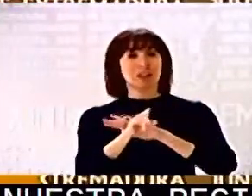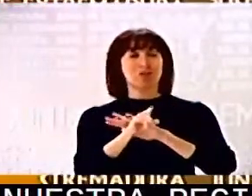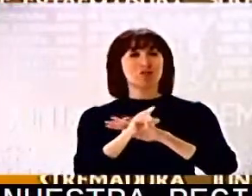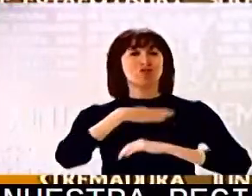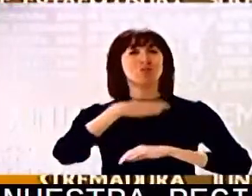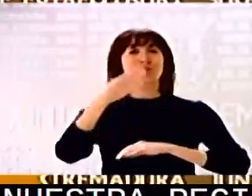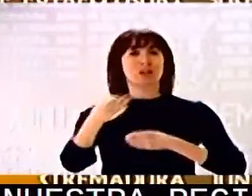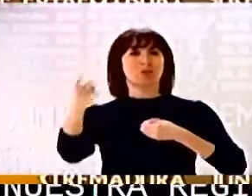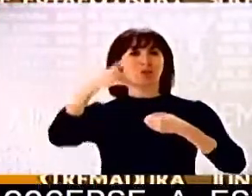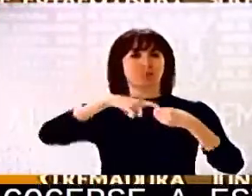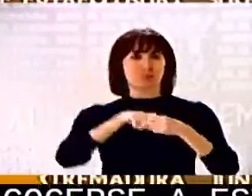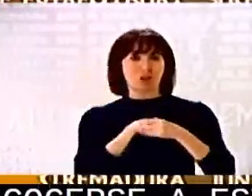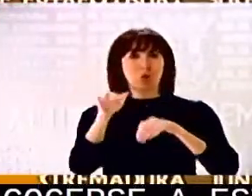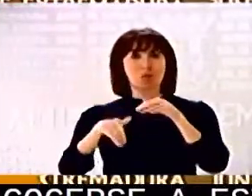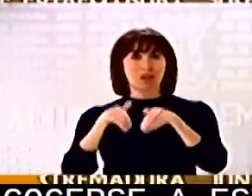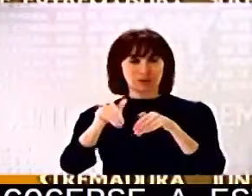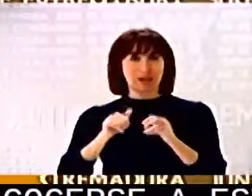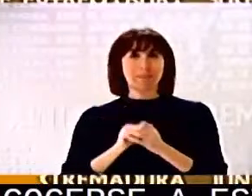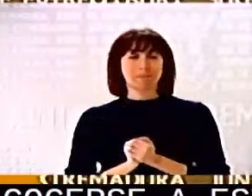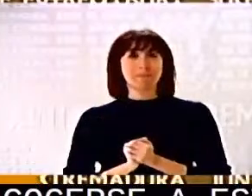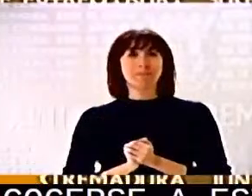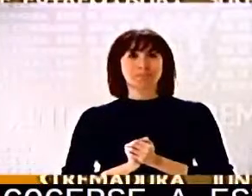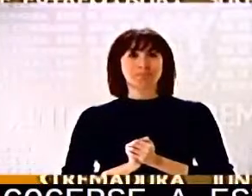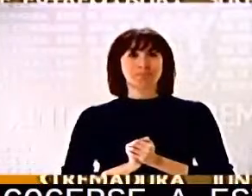a esta convocatoria.